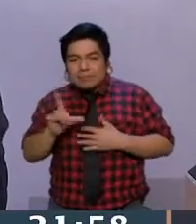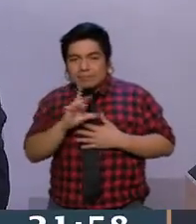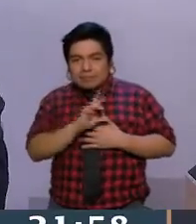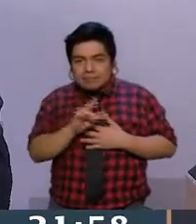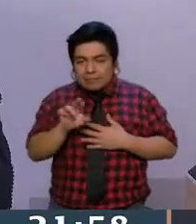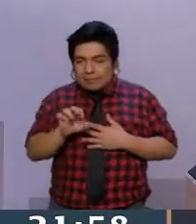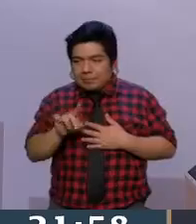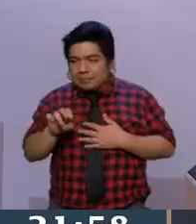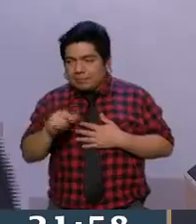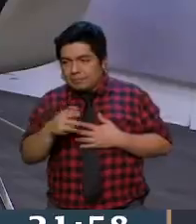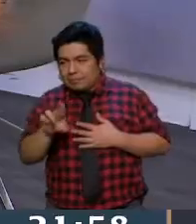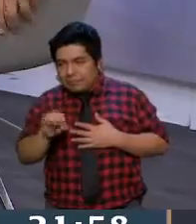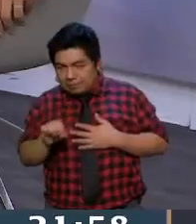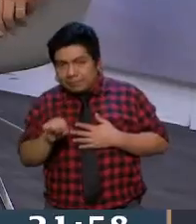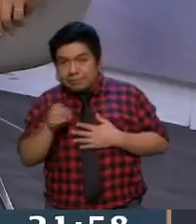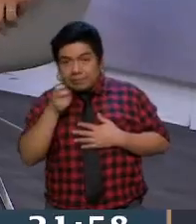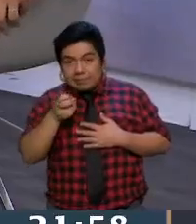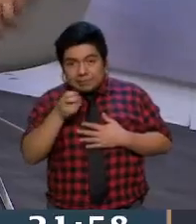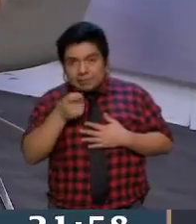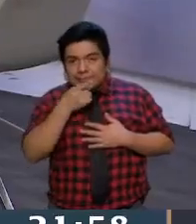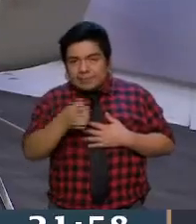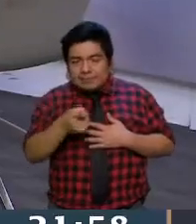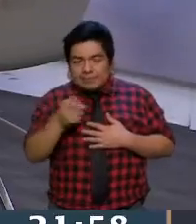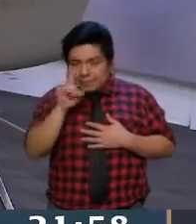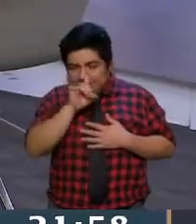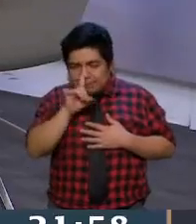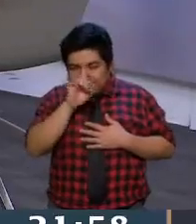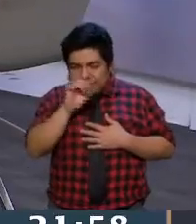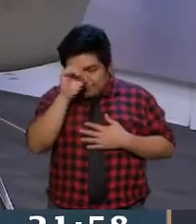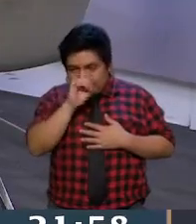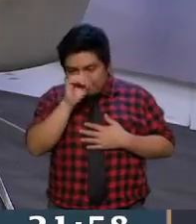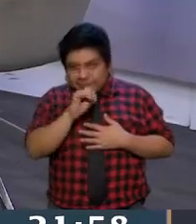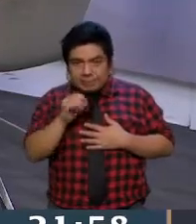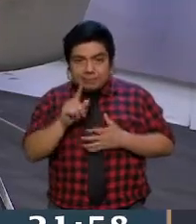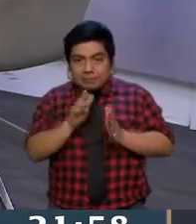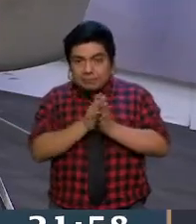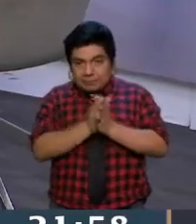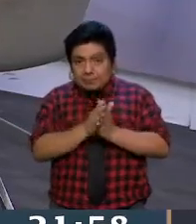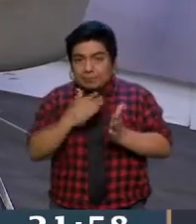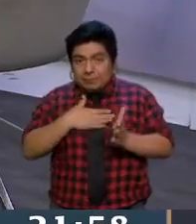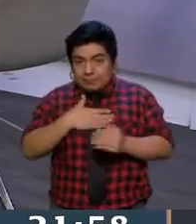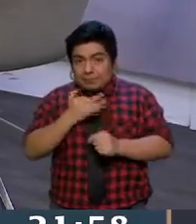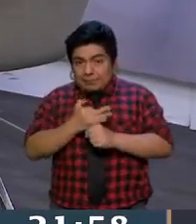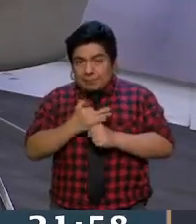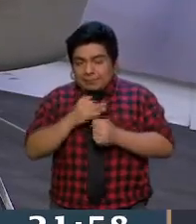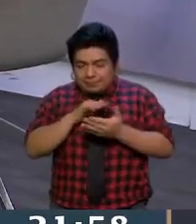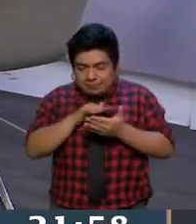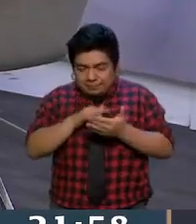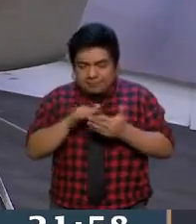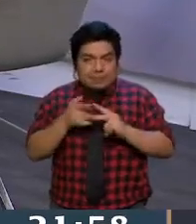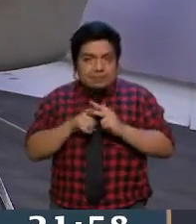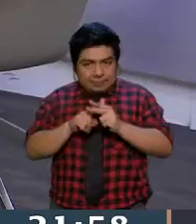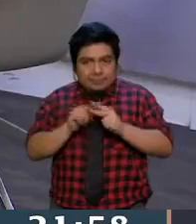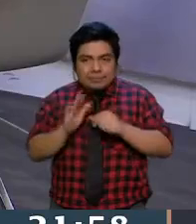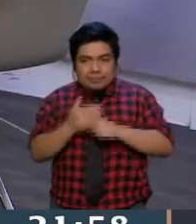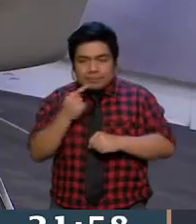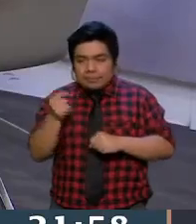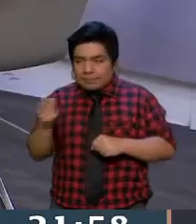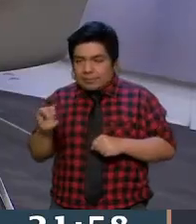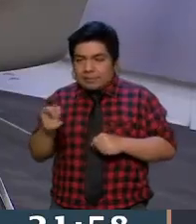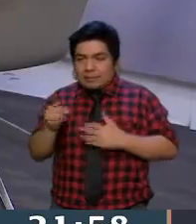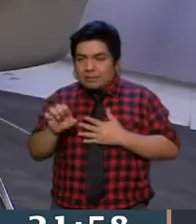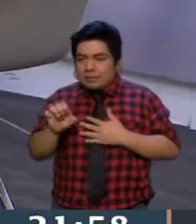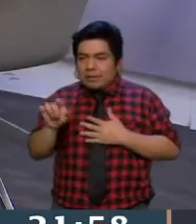Elena Garro. Y ahorita que decías precisamente de esta recomendación de boca en boca, el libro que estoy leyendo ahorita, lo empecé a leer precisamente porque me lo recomendó